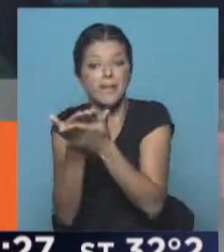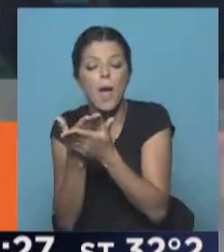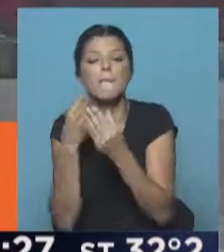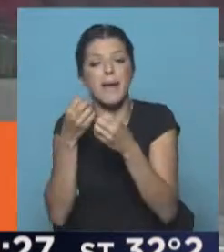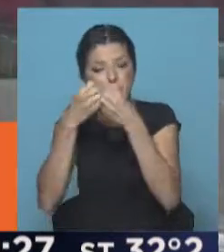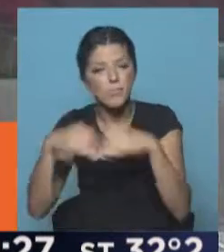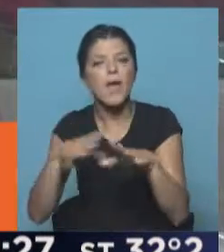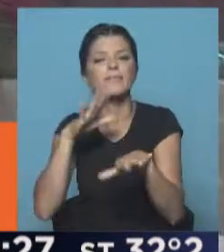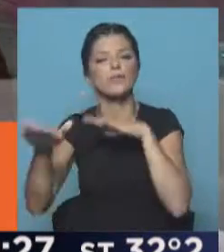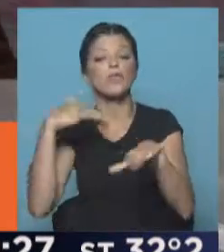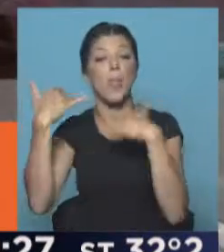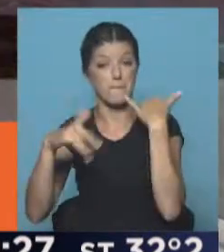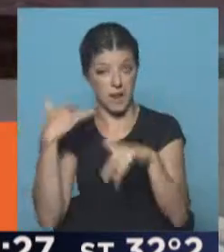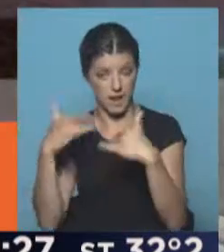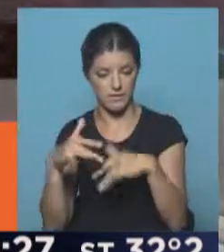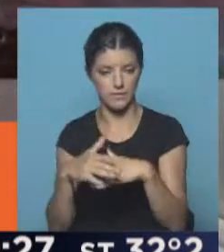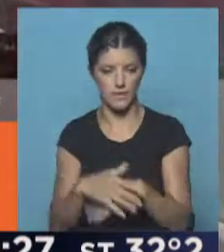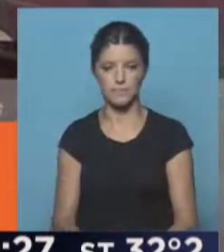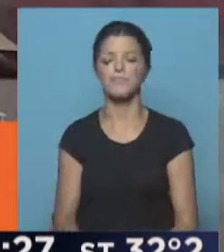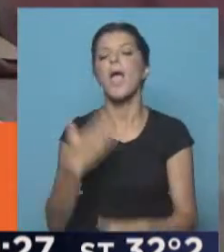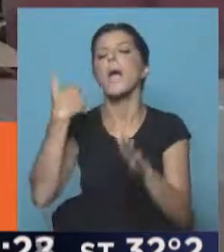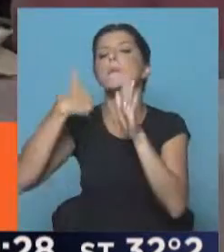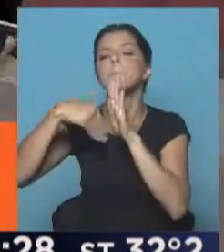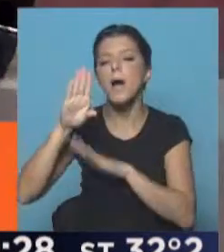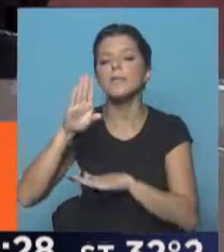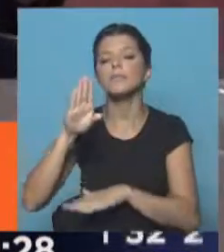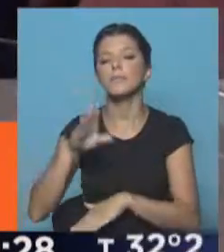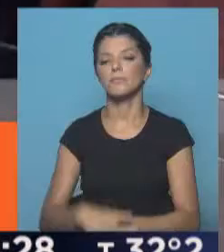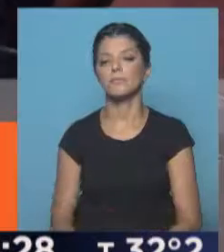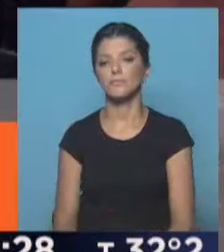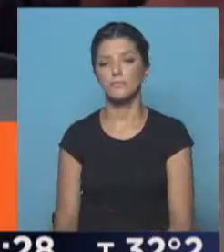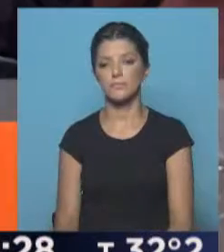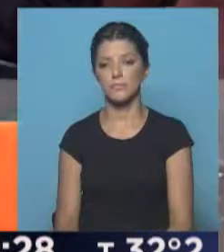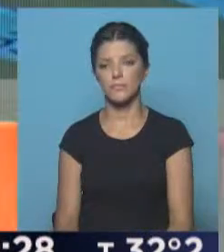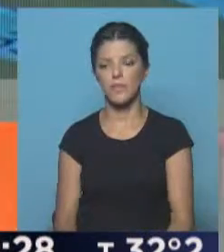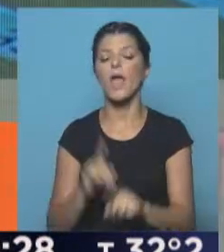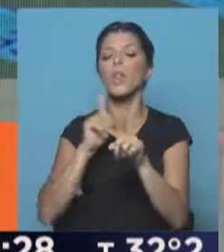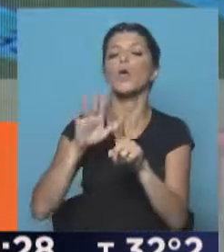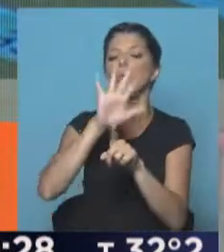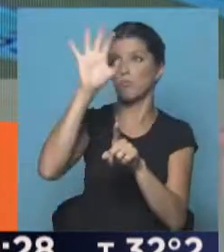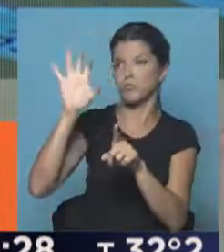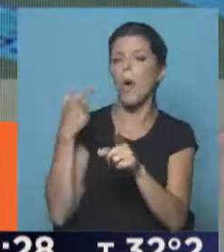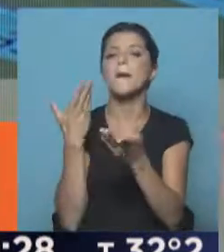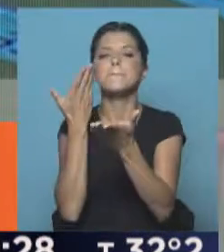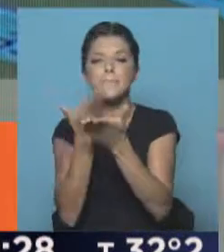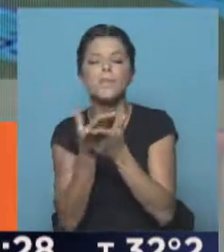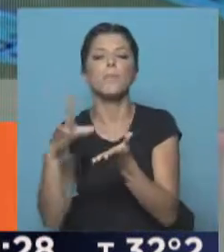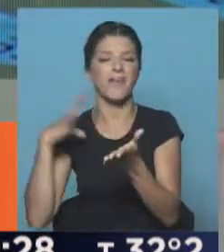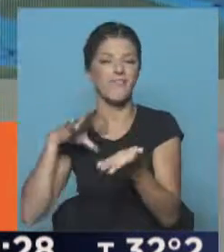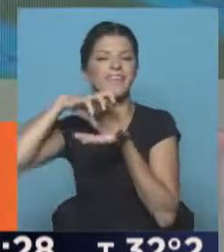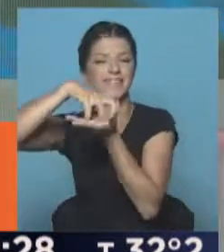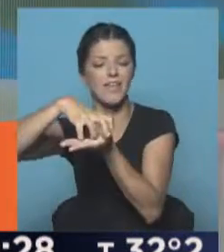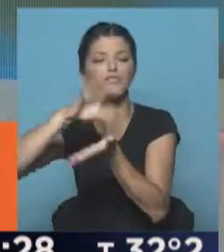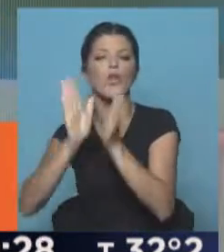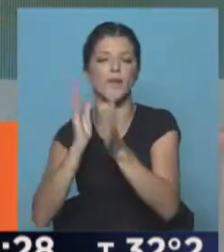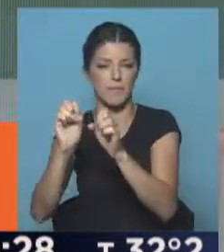en emergencia sobre todo en nuestro país donde hay reclamos muy fuertes por la falta de centro terapéutico por